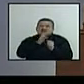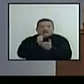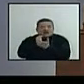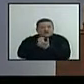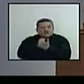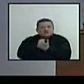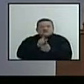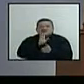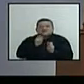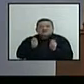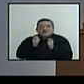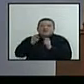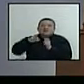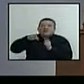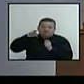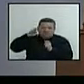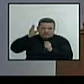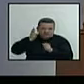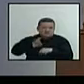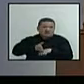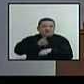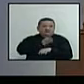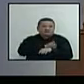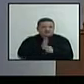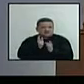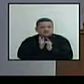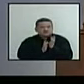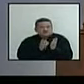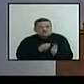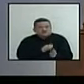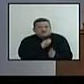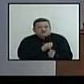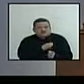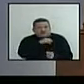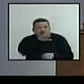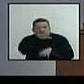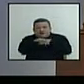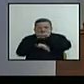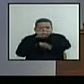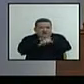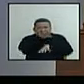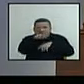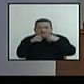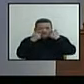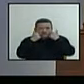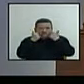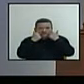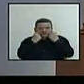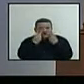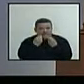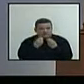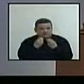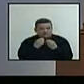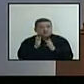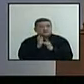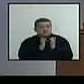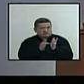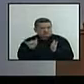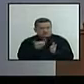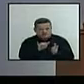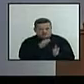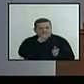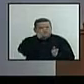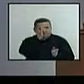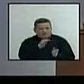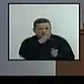muerte cuando en su angustia fue escuchado. Cristo es verdadero hombre,